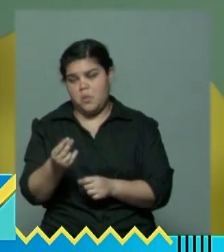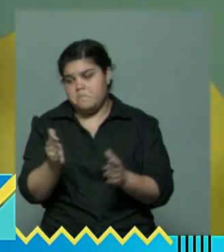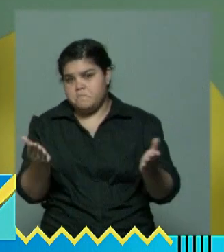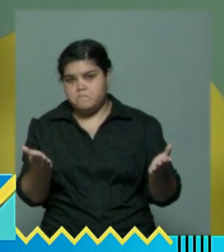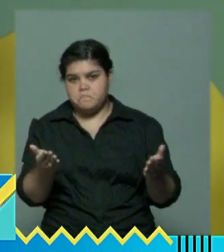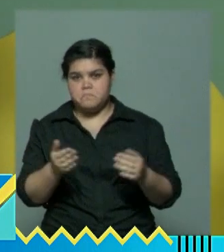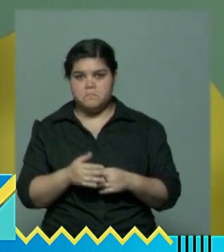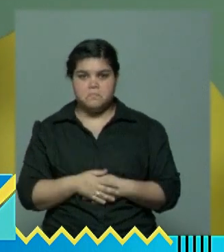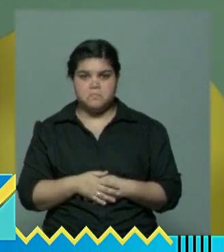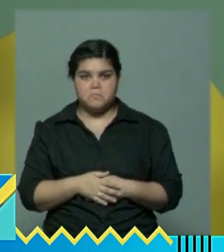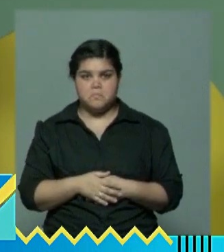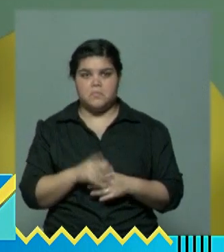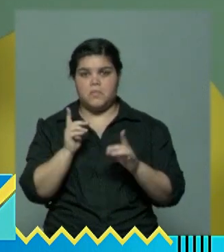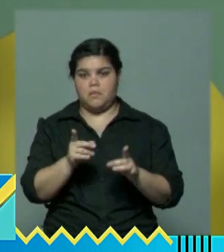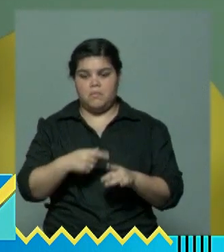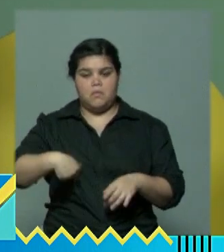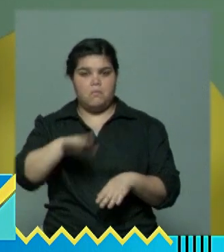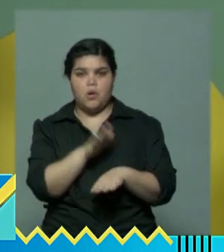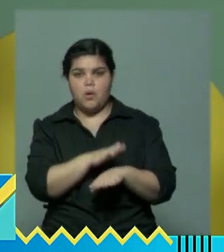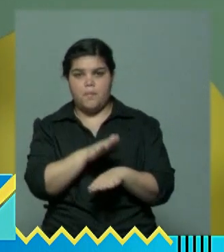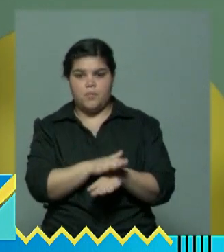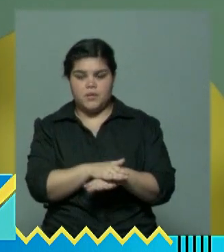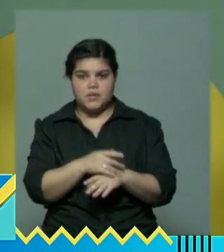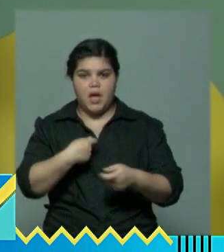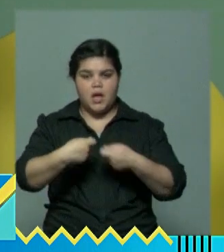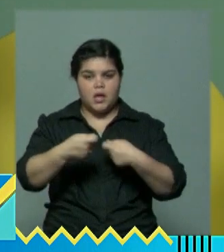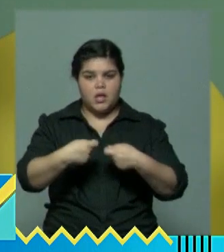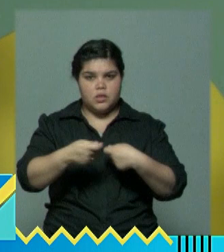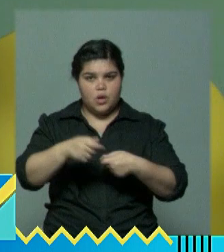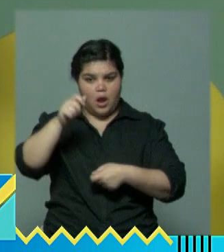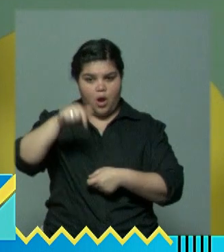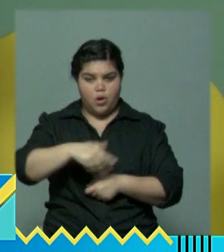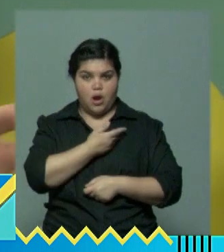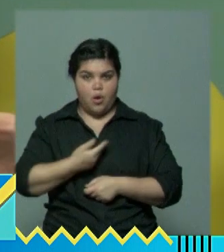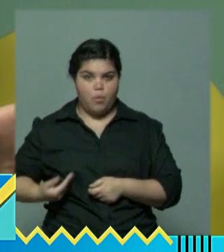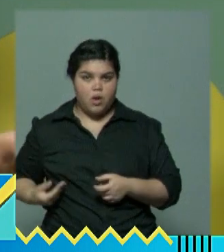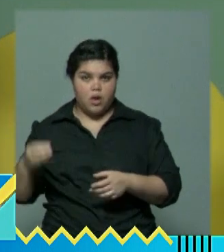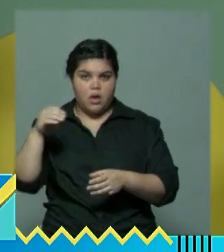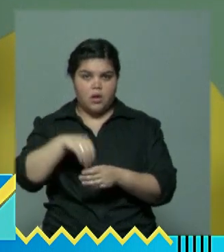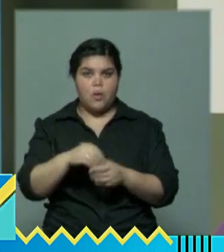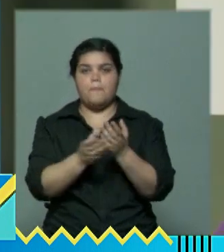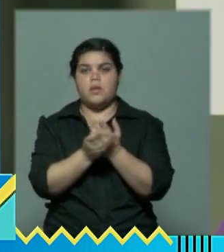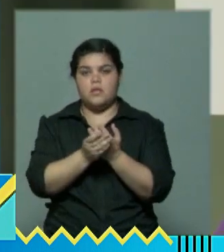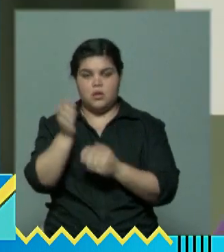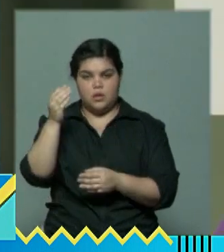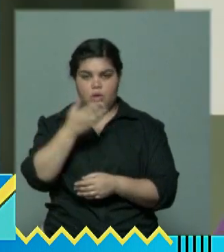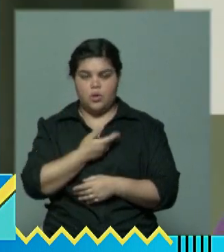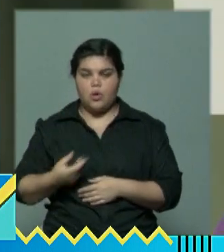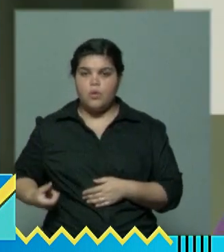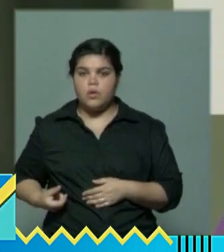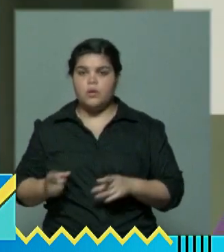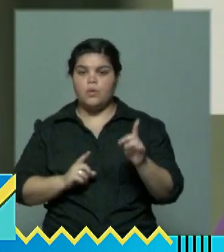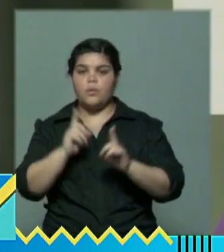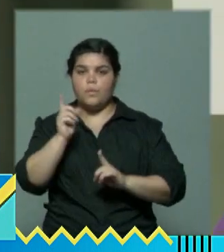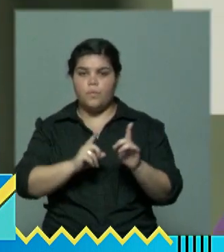el esquema, igual el compromiso que tiene la gestión actual en el ámbito de gobierno, del Ministerio de Gobierno, es trabajar